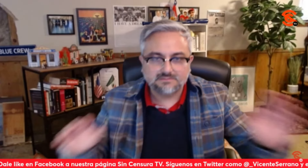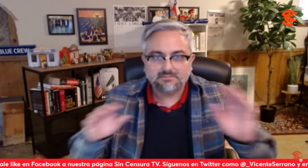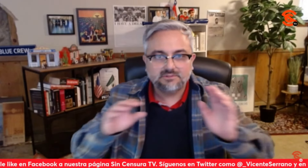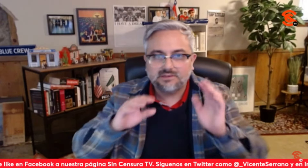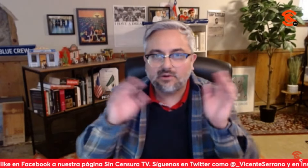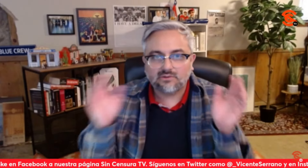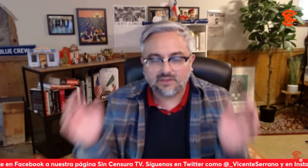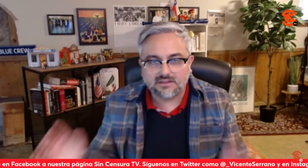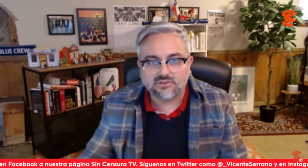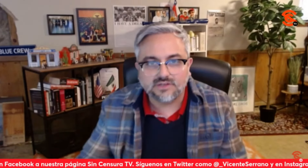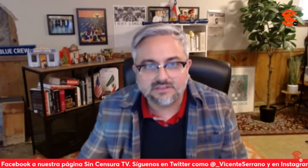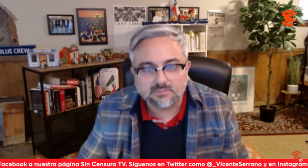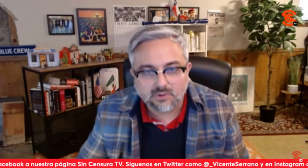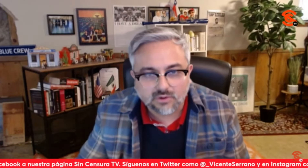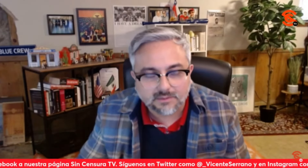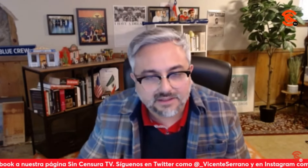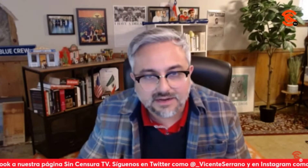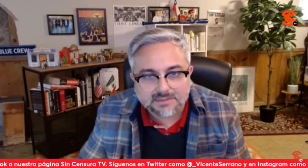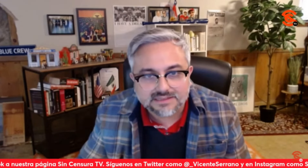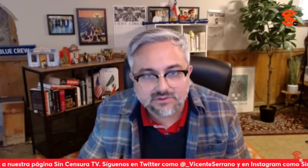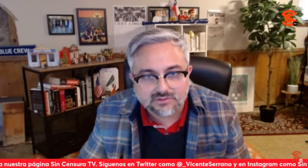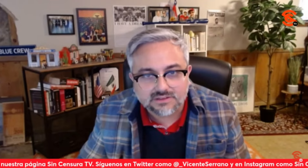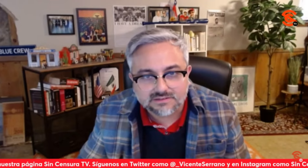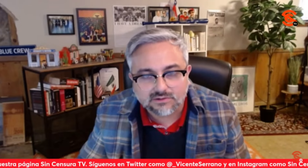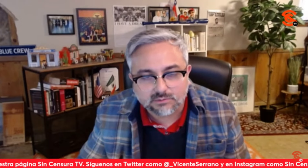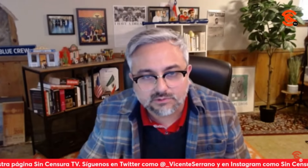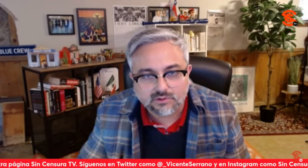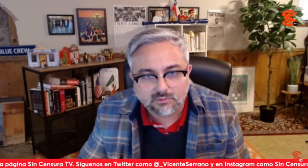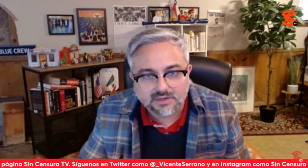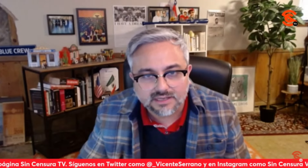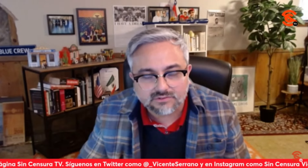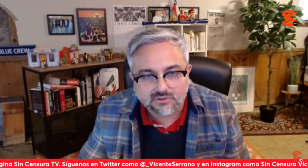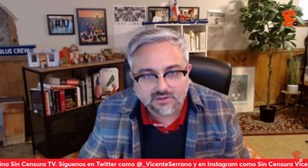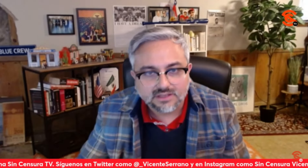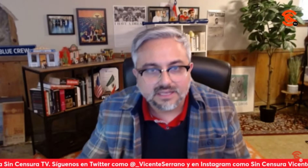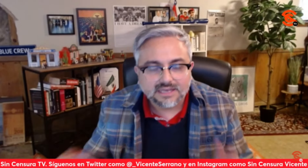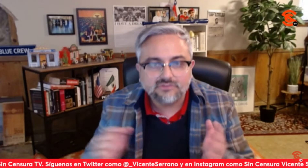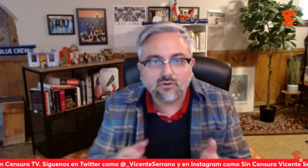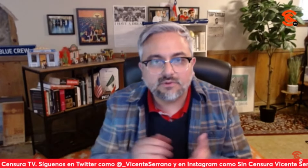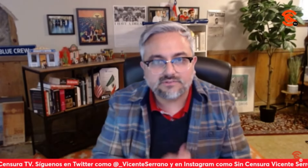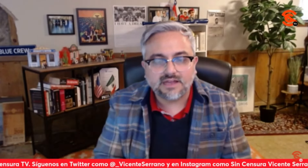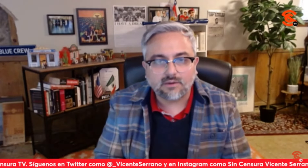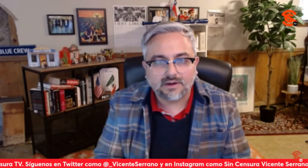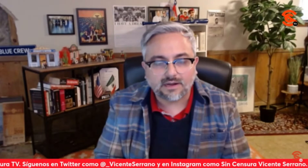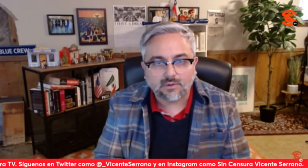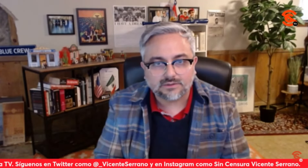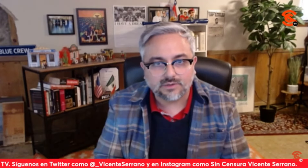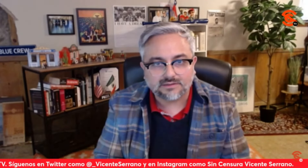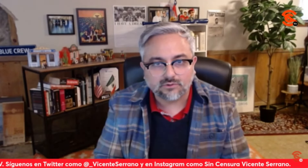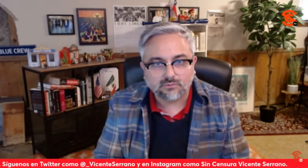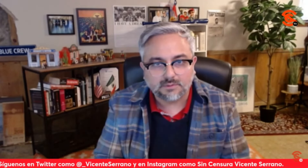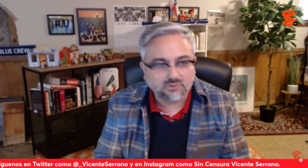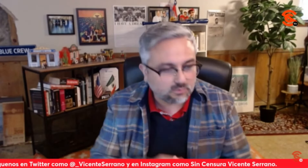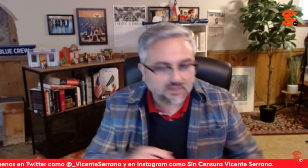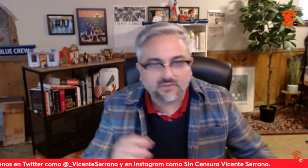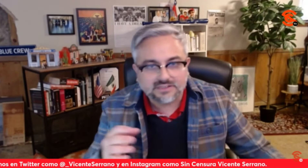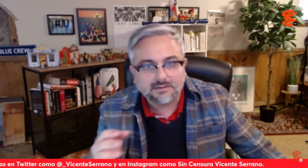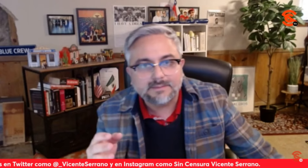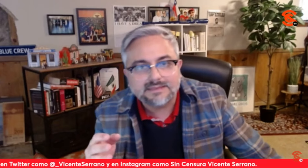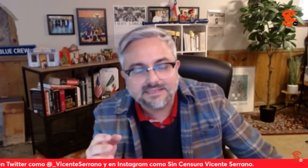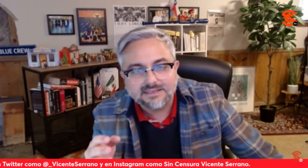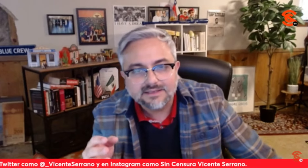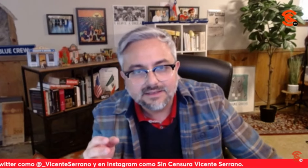ver, no es algo que no se haya dicho antes, pero lo que verdaderamente no se dice en los medios de comunicación es cómo está Guanajuato en estos momentos,